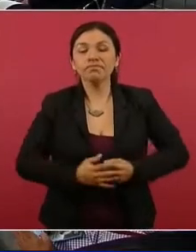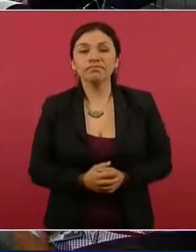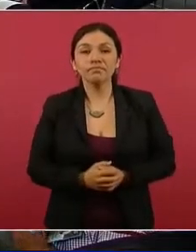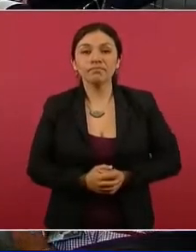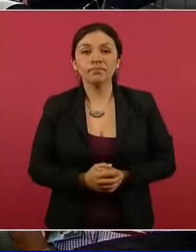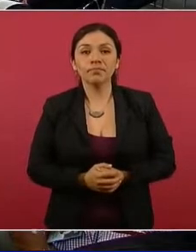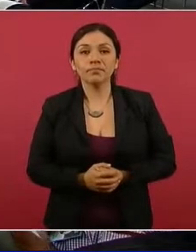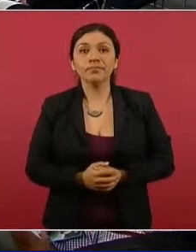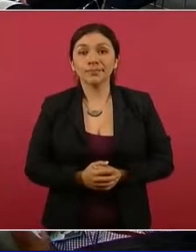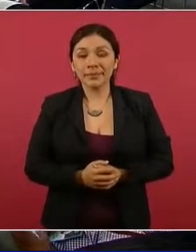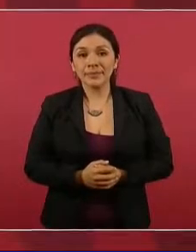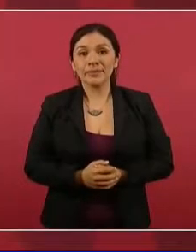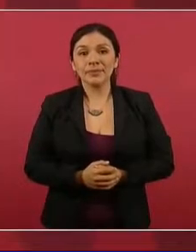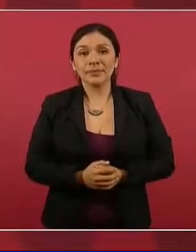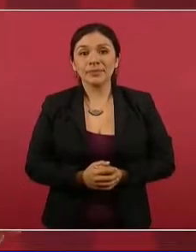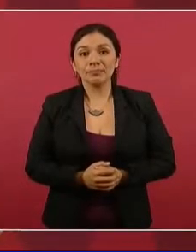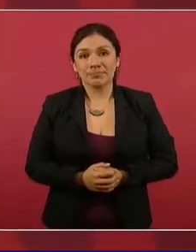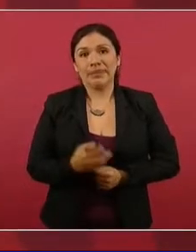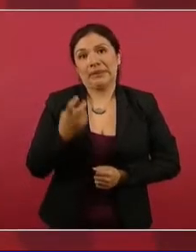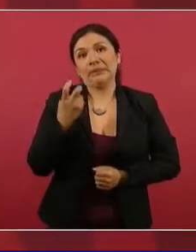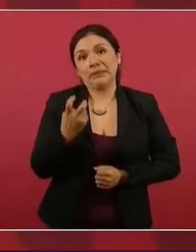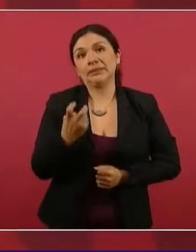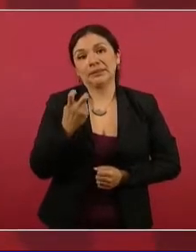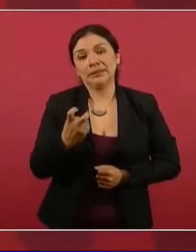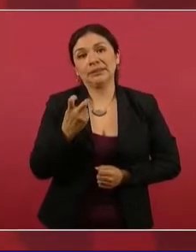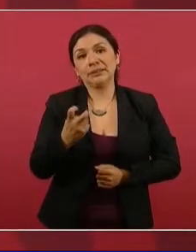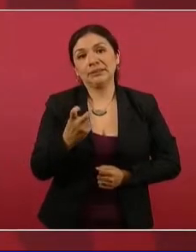Entonces, eso es lo de